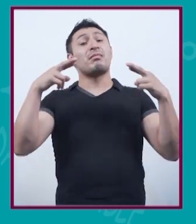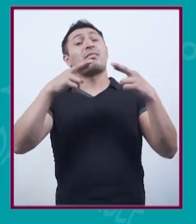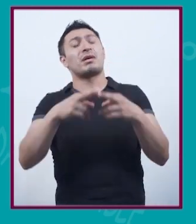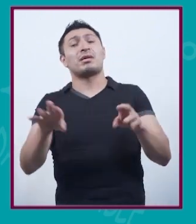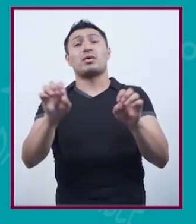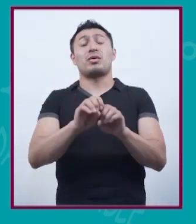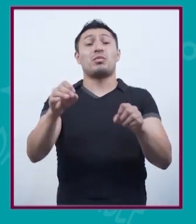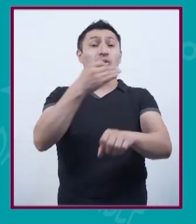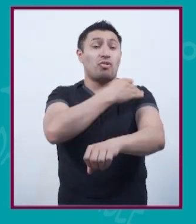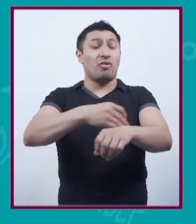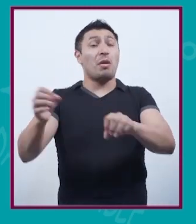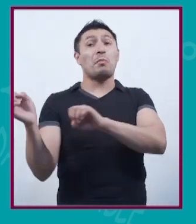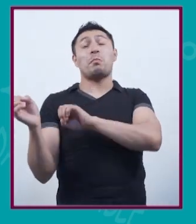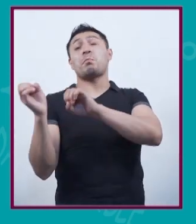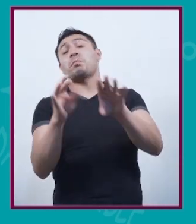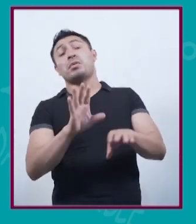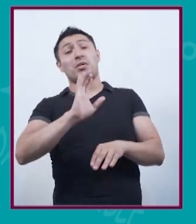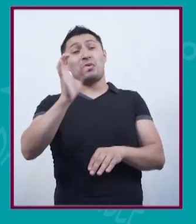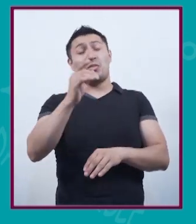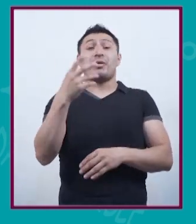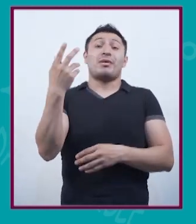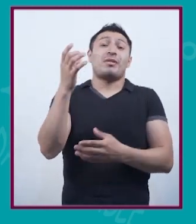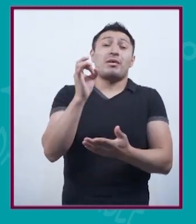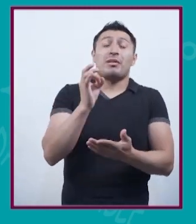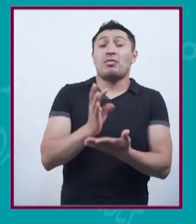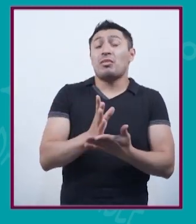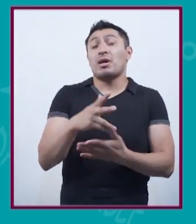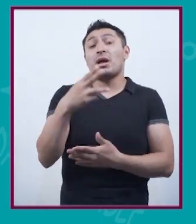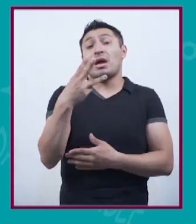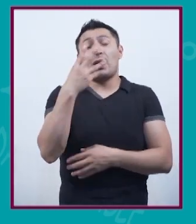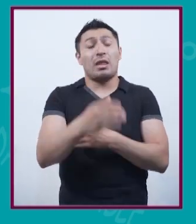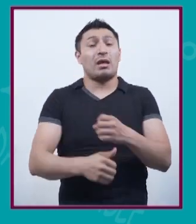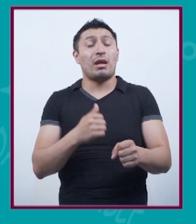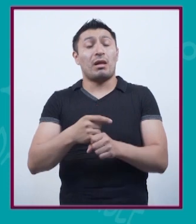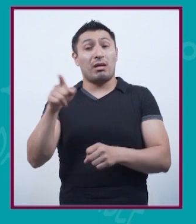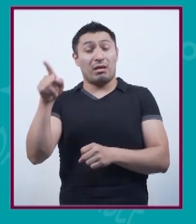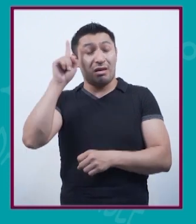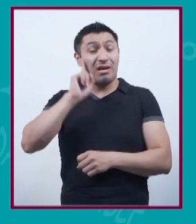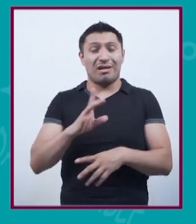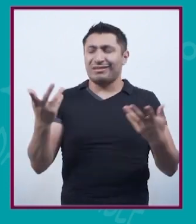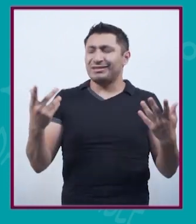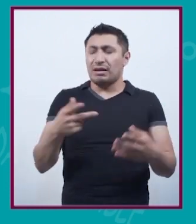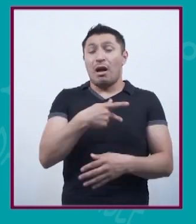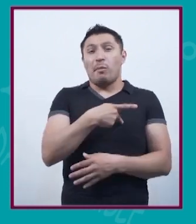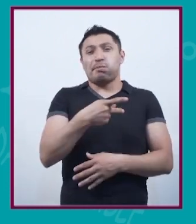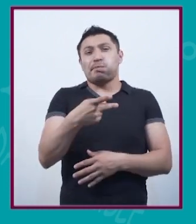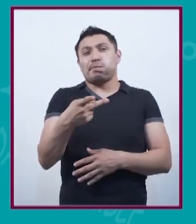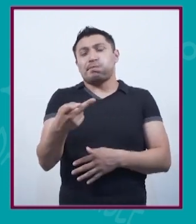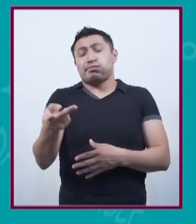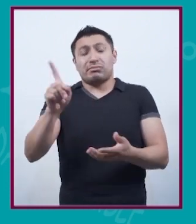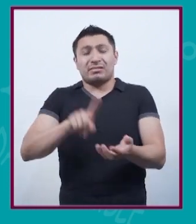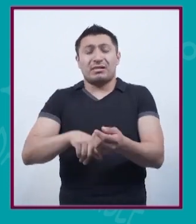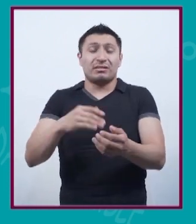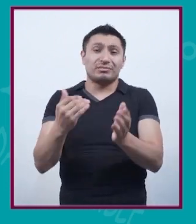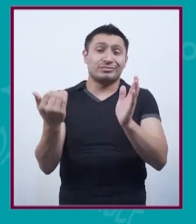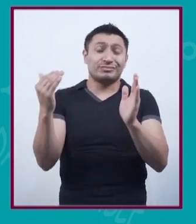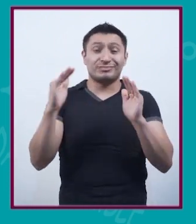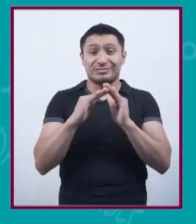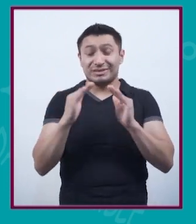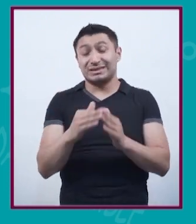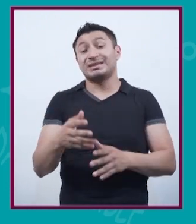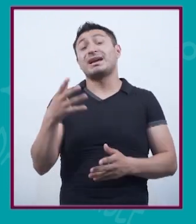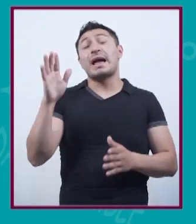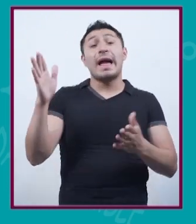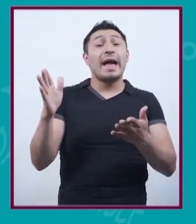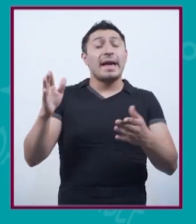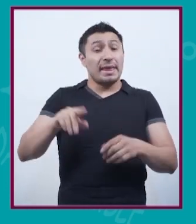maestro de escuela, abandonó a su familia cuando ella tenía tan solo 3 años, situación que incrementó la pobreza en su hogar. Por